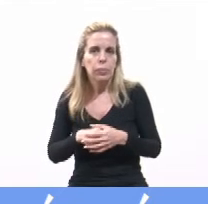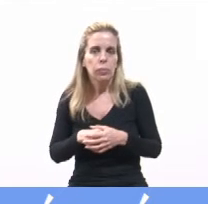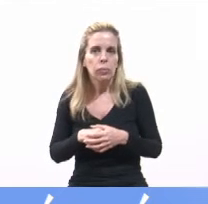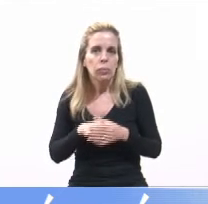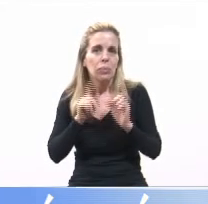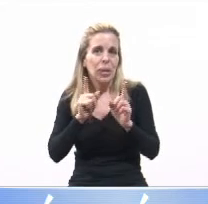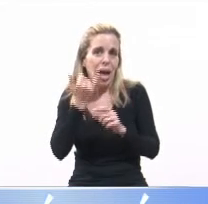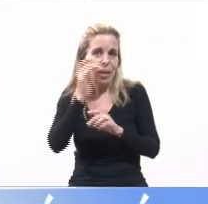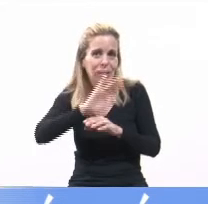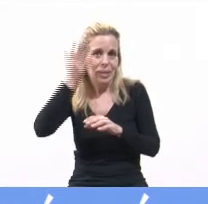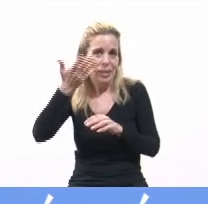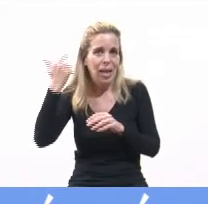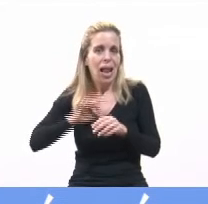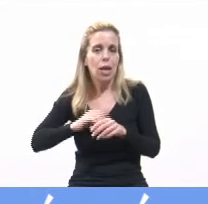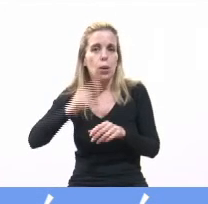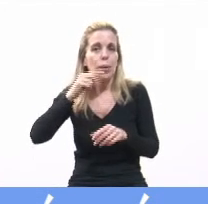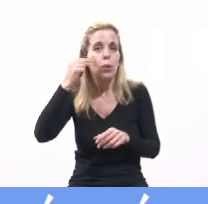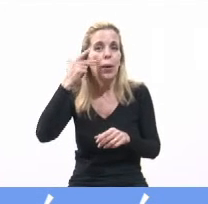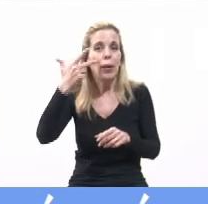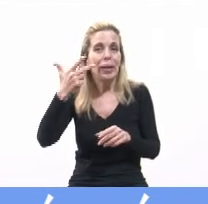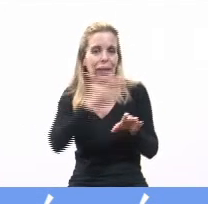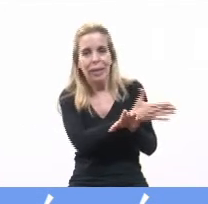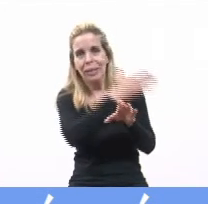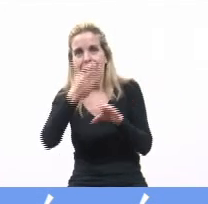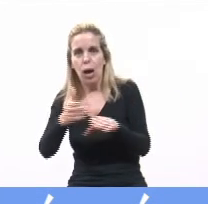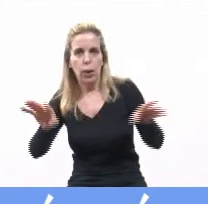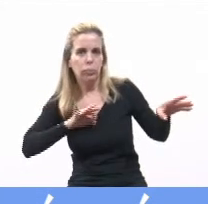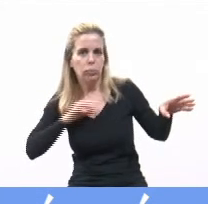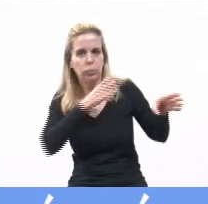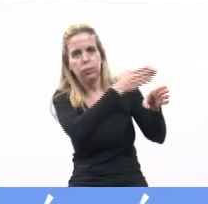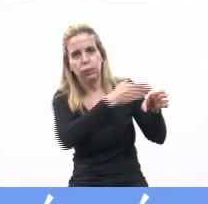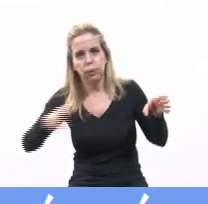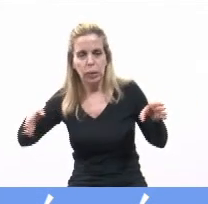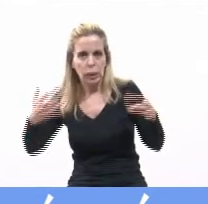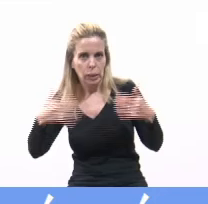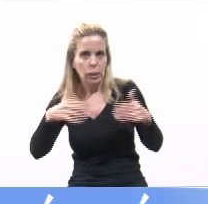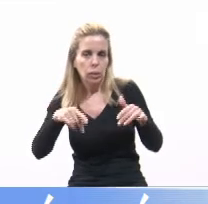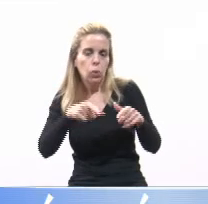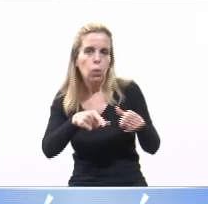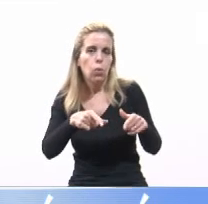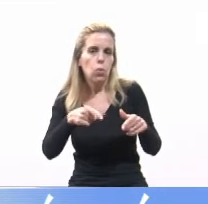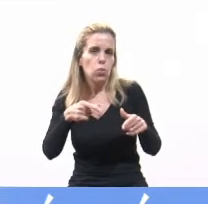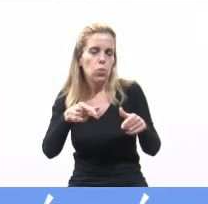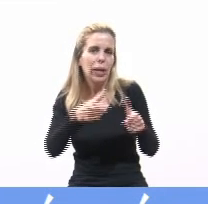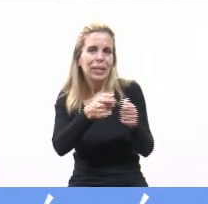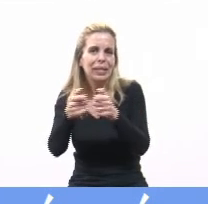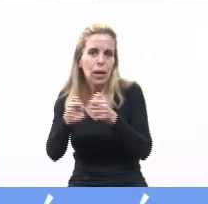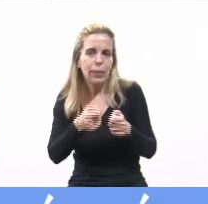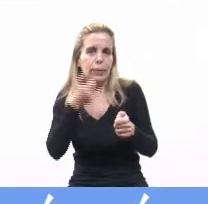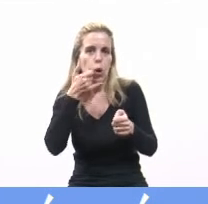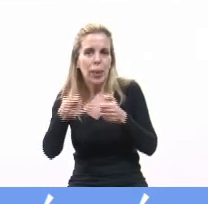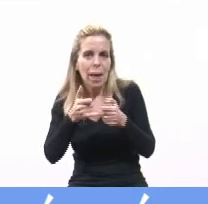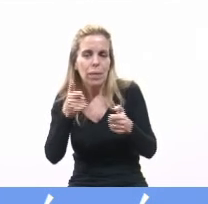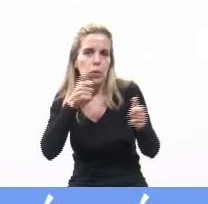del año 93, sabiendo que todos estos años hemos tenido los peores indicadores de cobertura, de